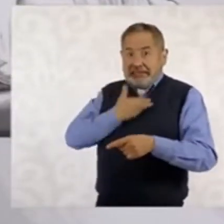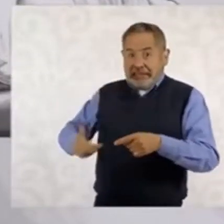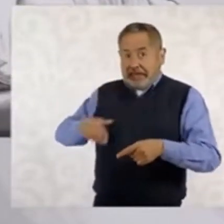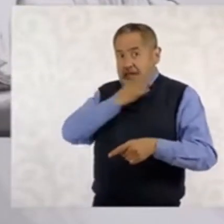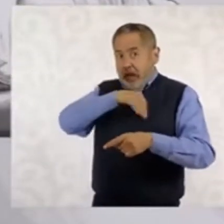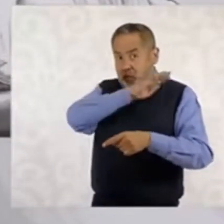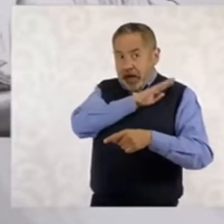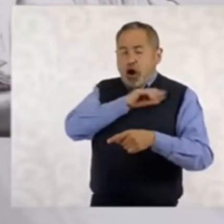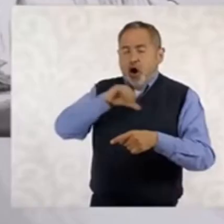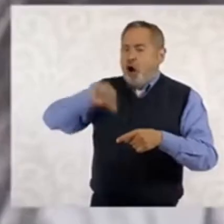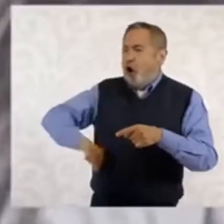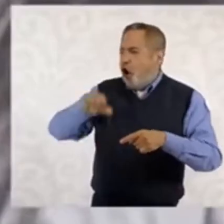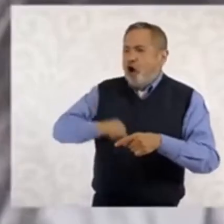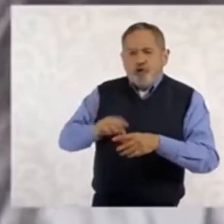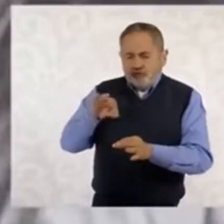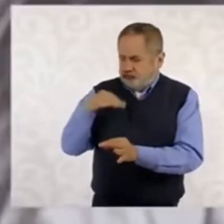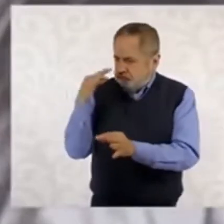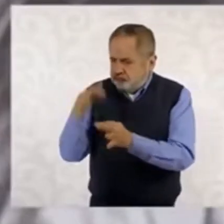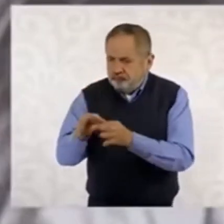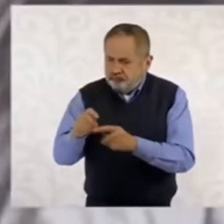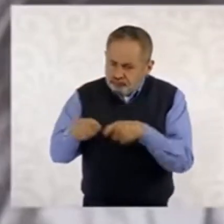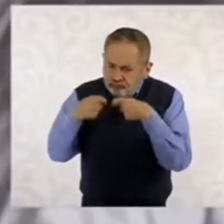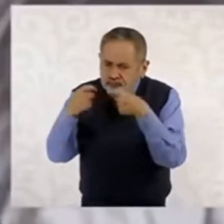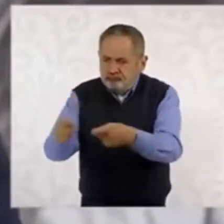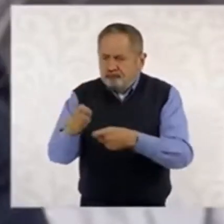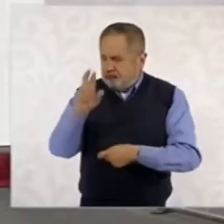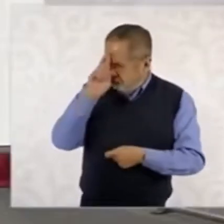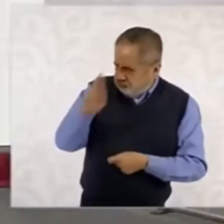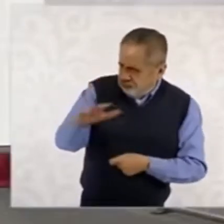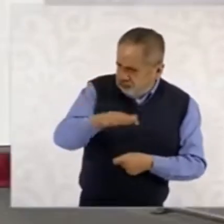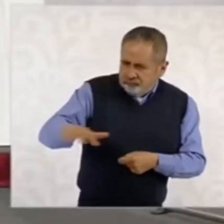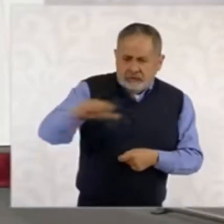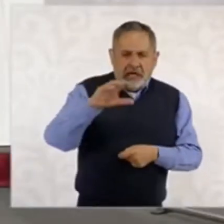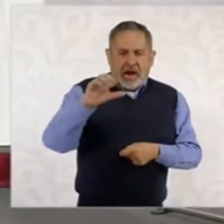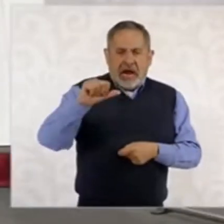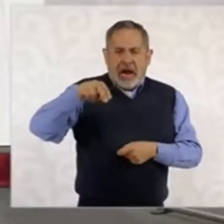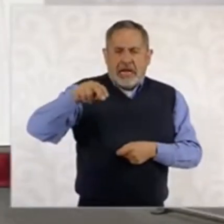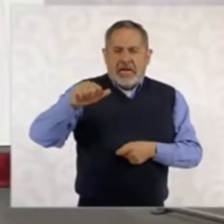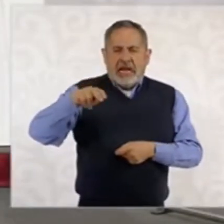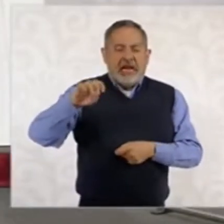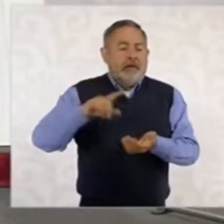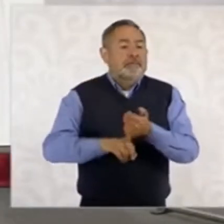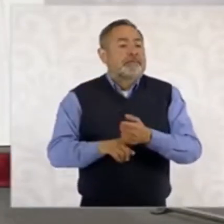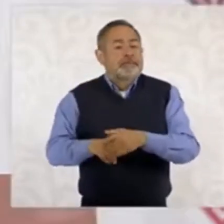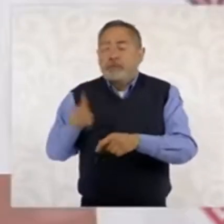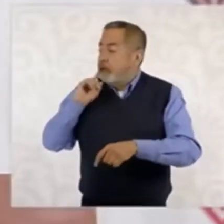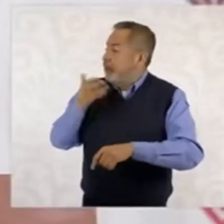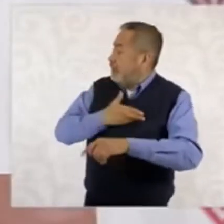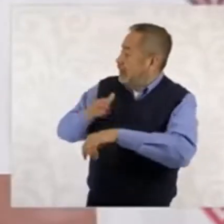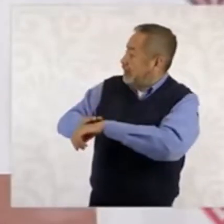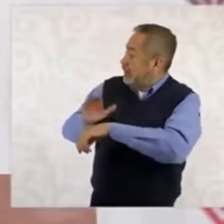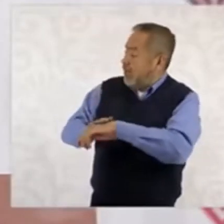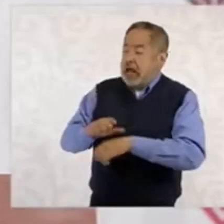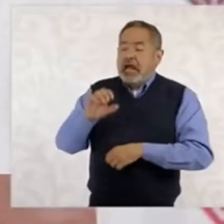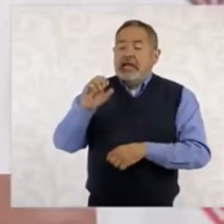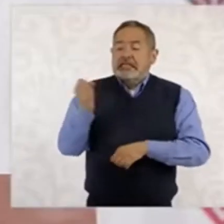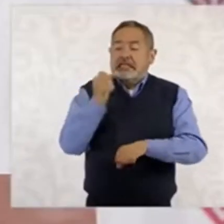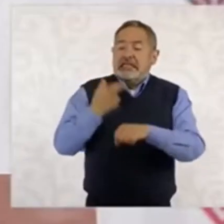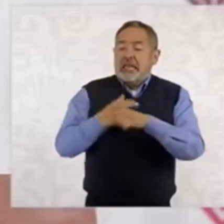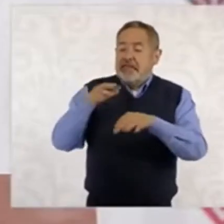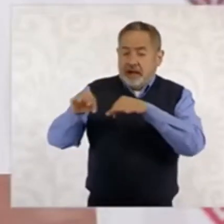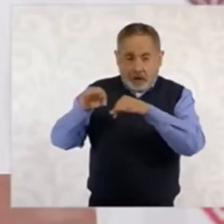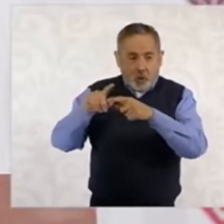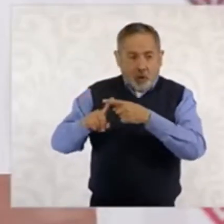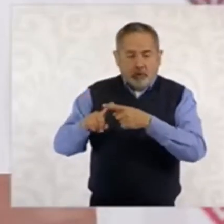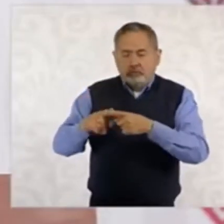y una promesa de justicia renovada para Cananea. Presidenta, en nombre de la Secretaría del Trabajo y Previsión Social, de su titular y todo el equipo